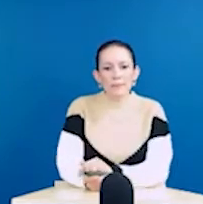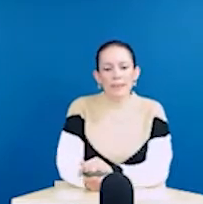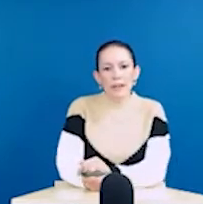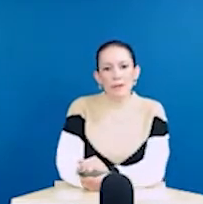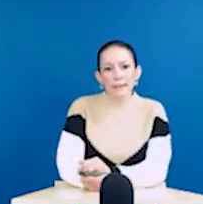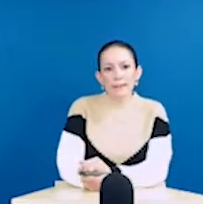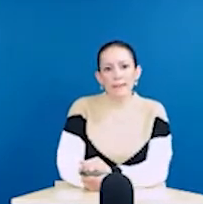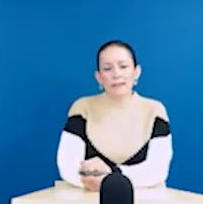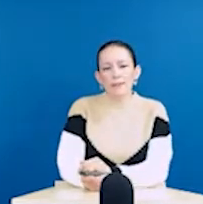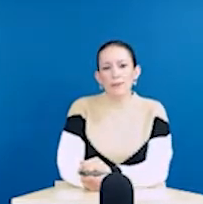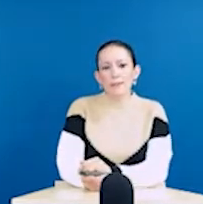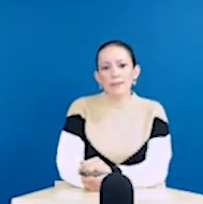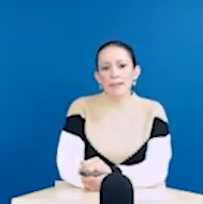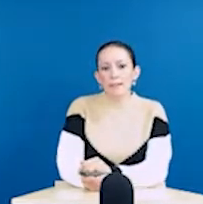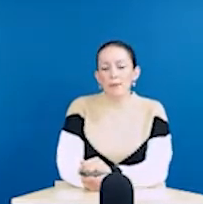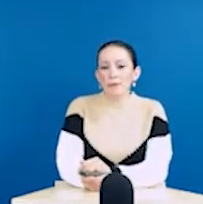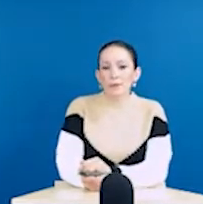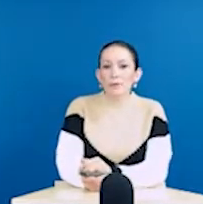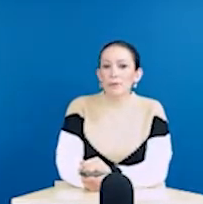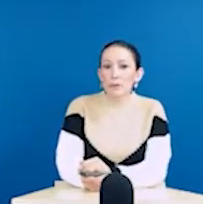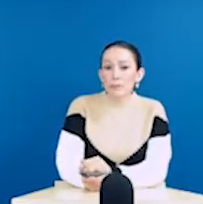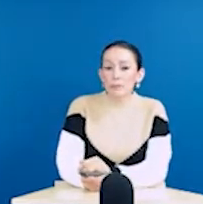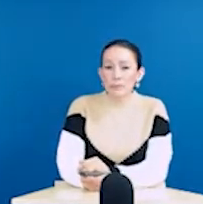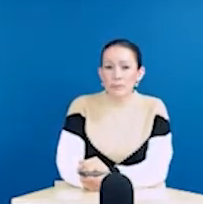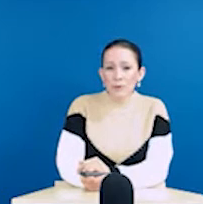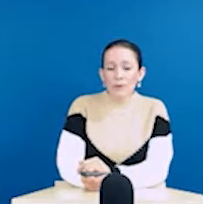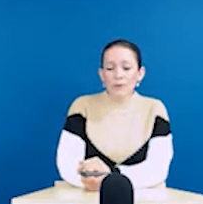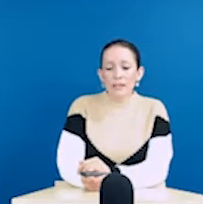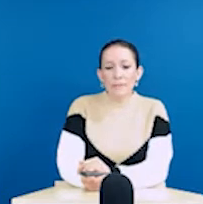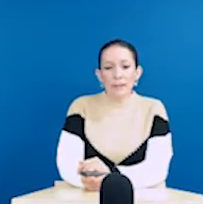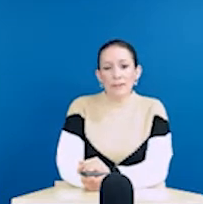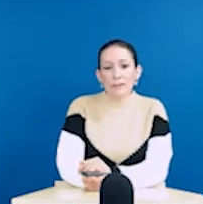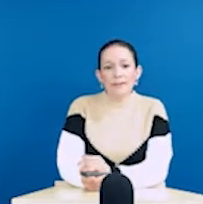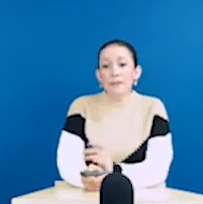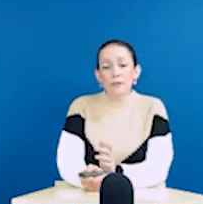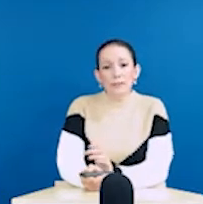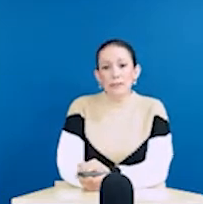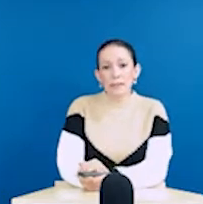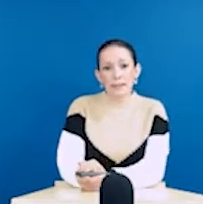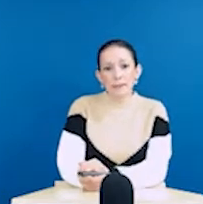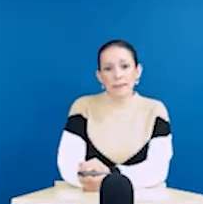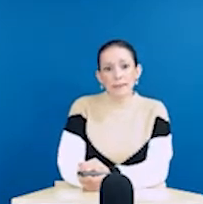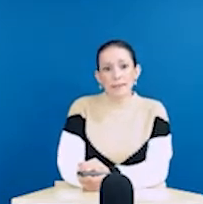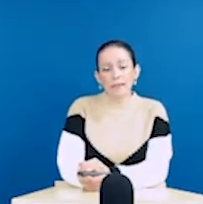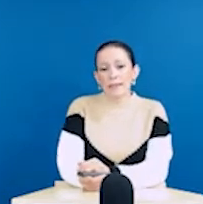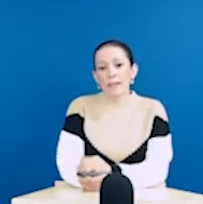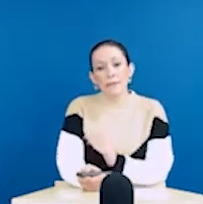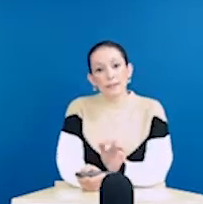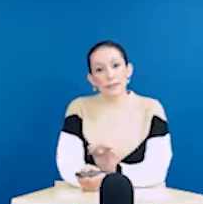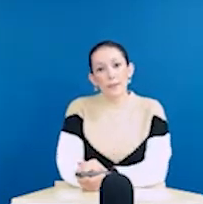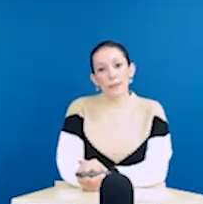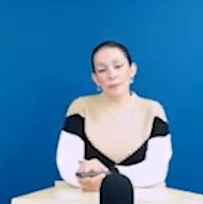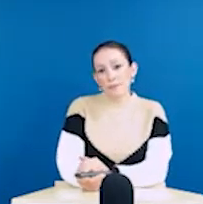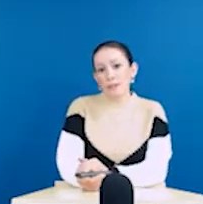muchas veces vienen a nuestra sala. Entonces nosotros conocemos mucho de la parte sintomática del paciente,